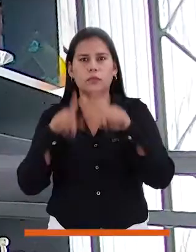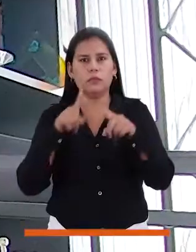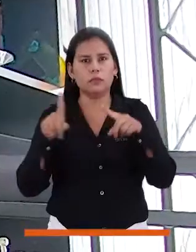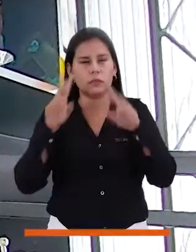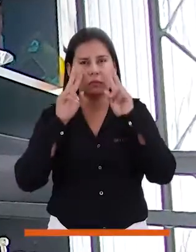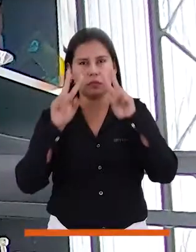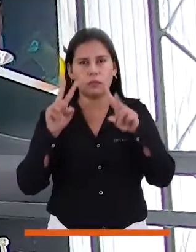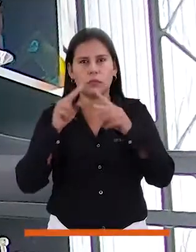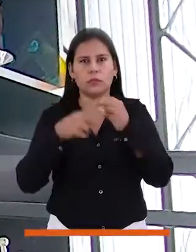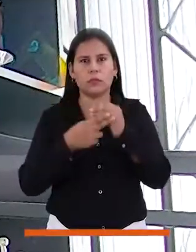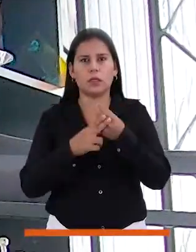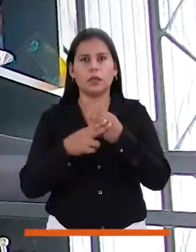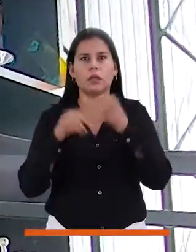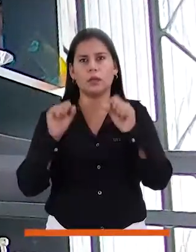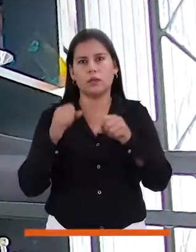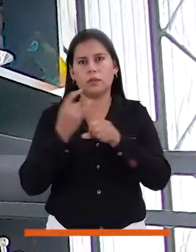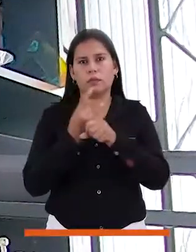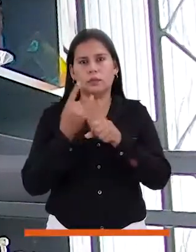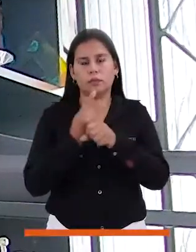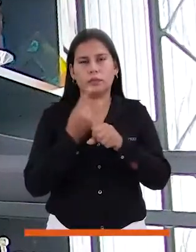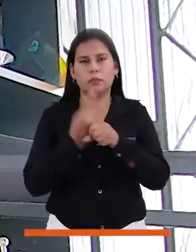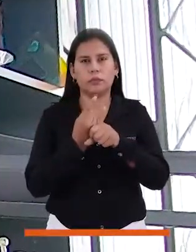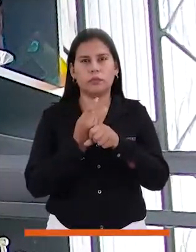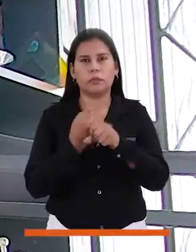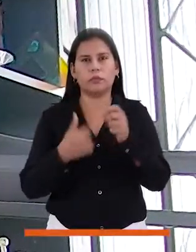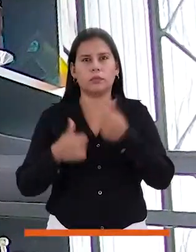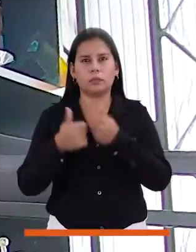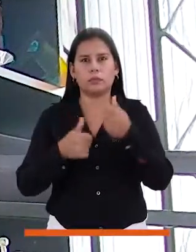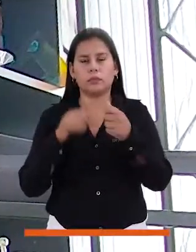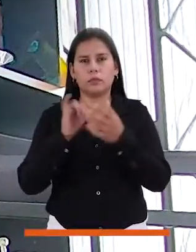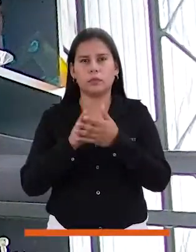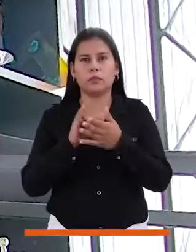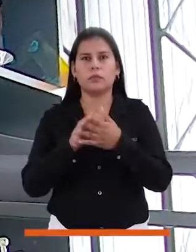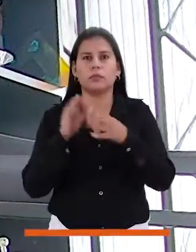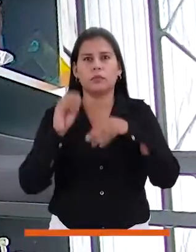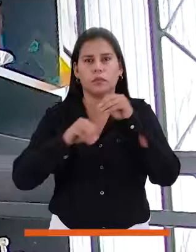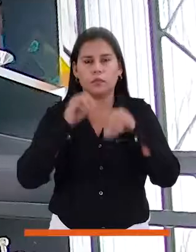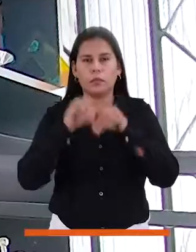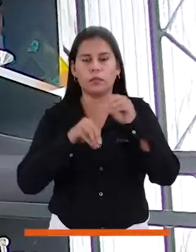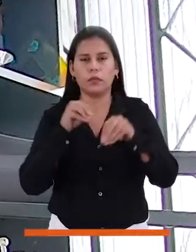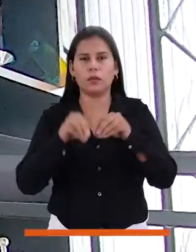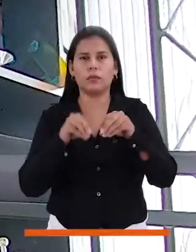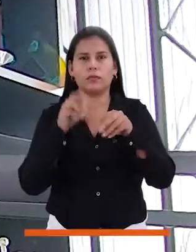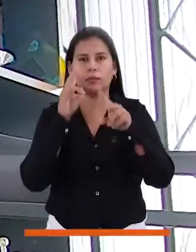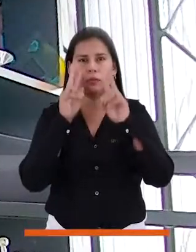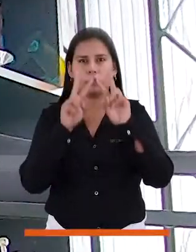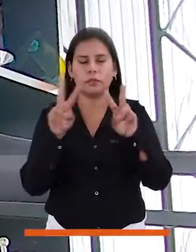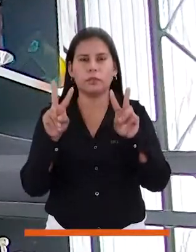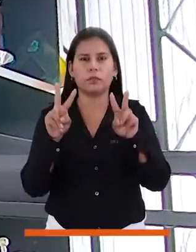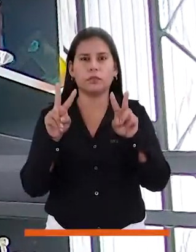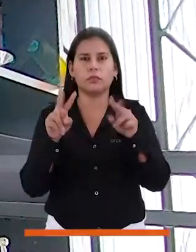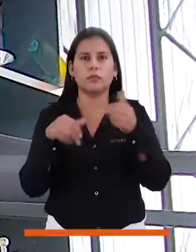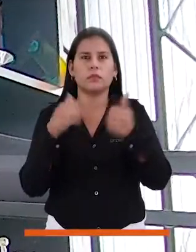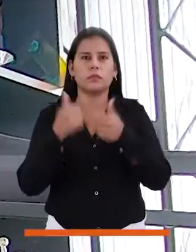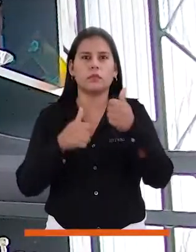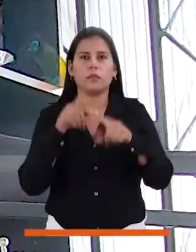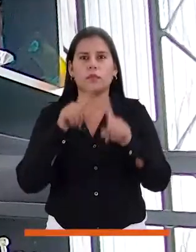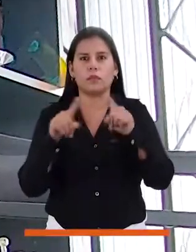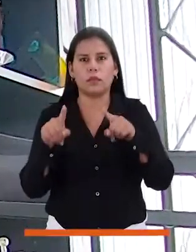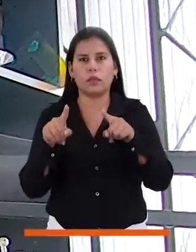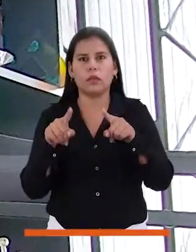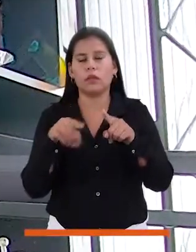vimos algunas herramientas que podemos utilizar en el modo de edición. Vimos